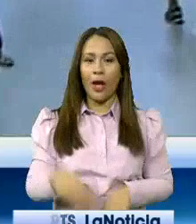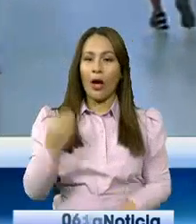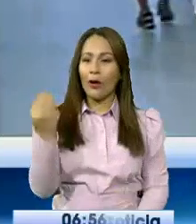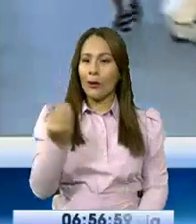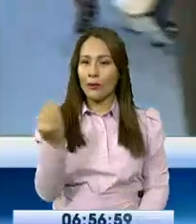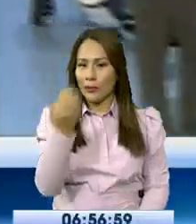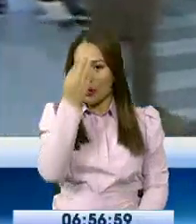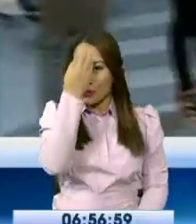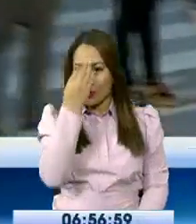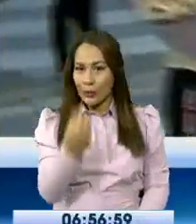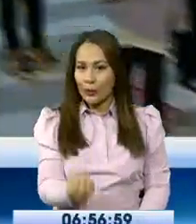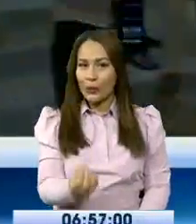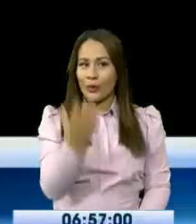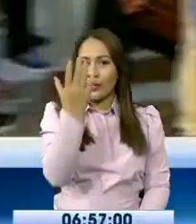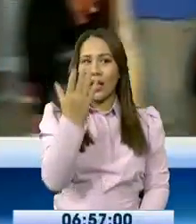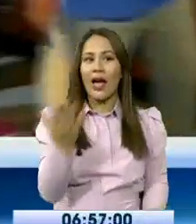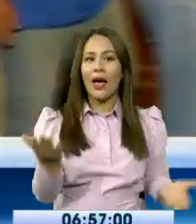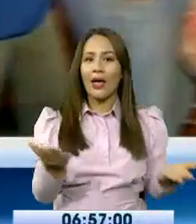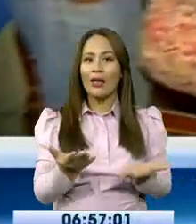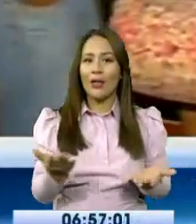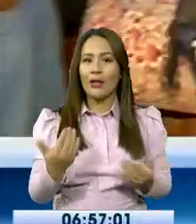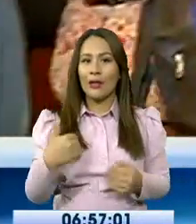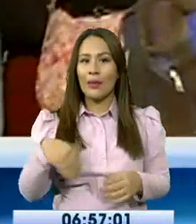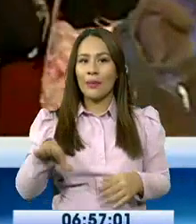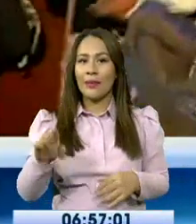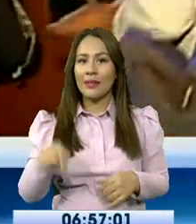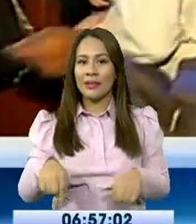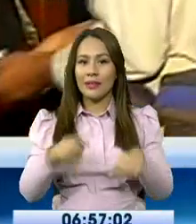buenos días. ¿Para dónde se dirigen esta mañana?